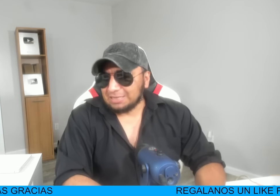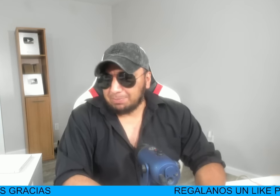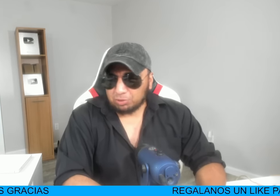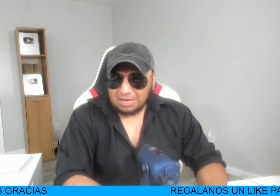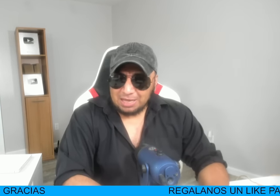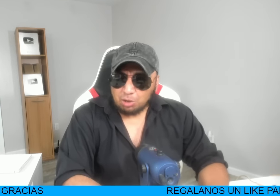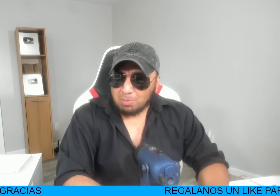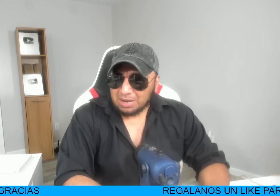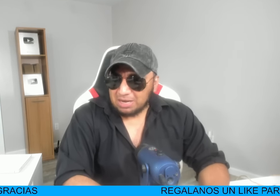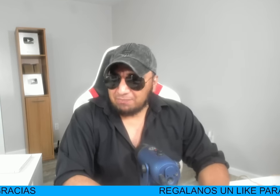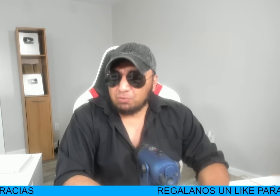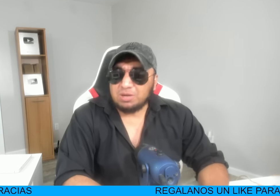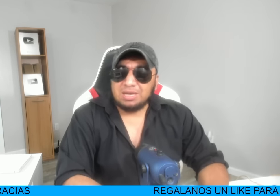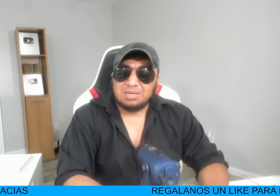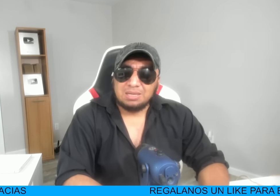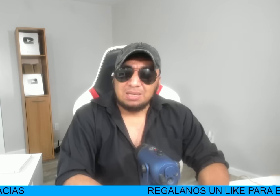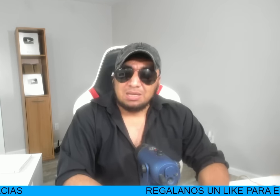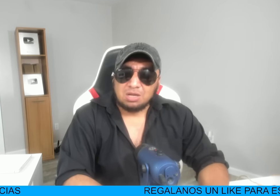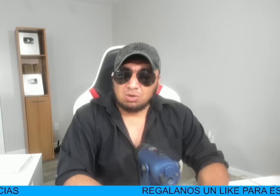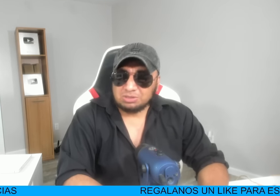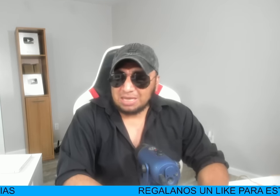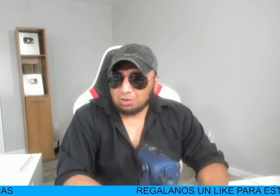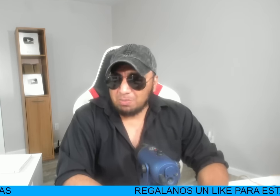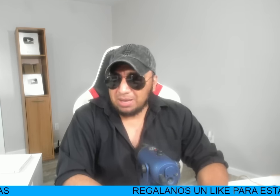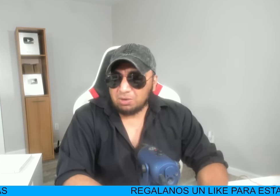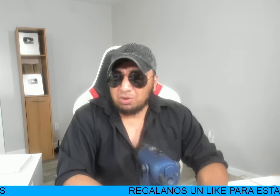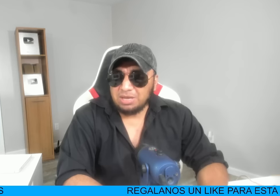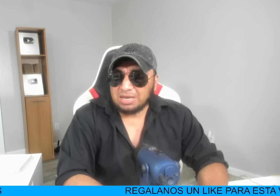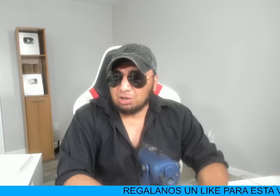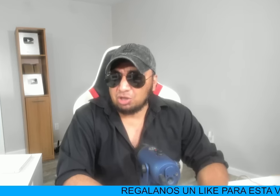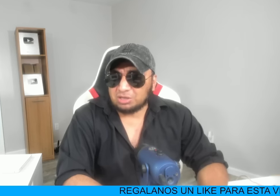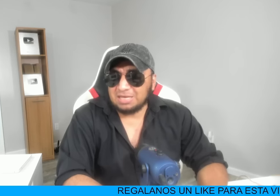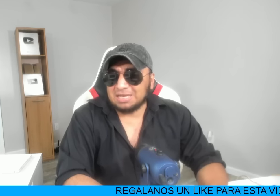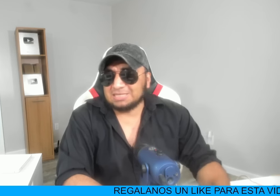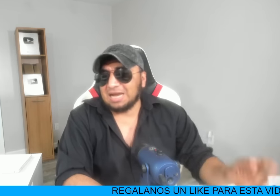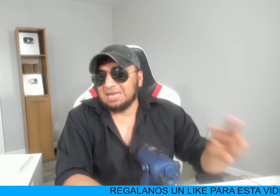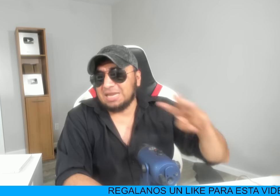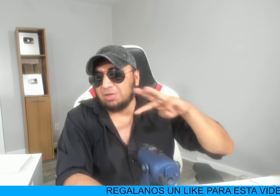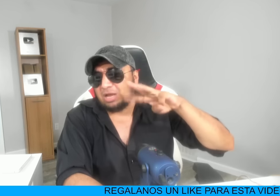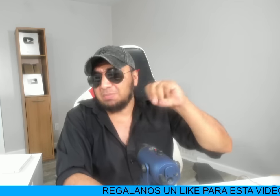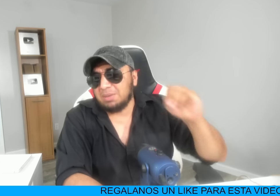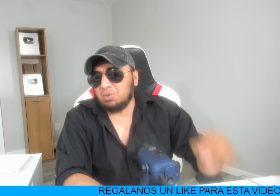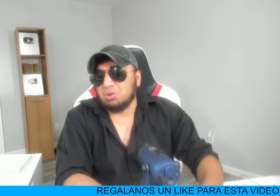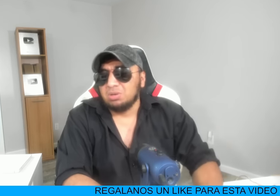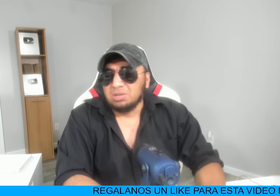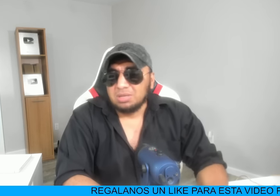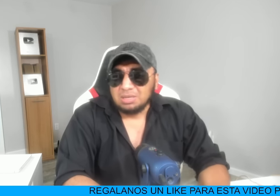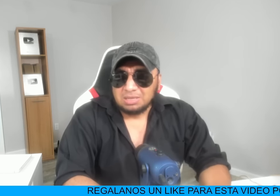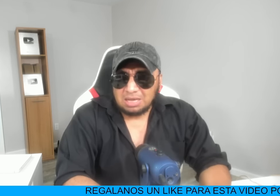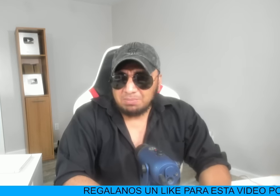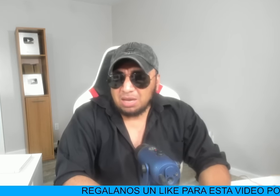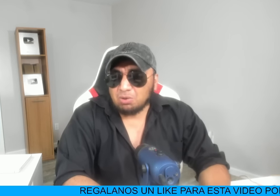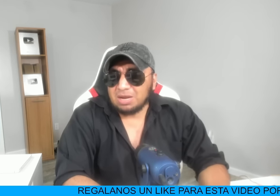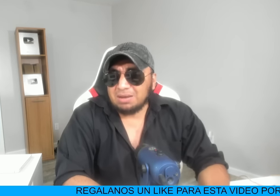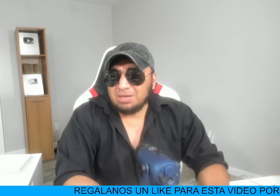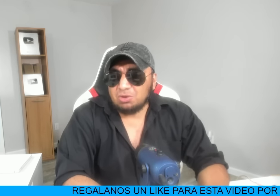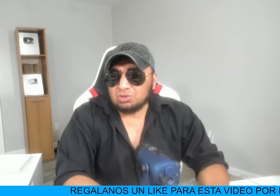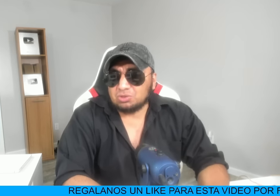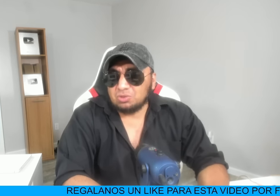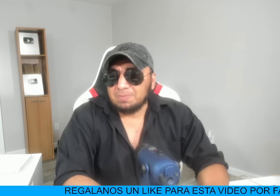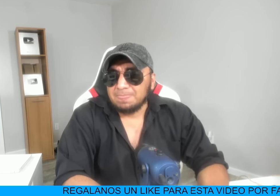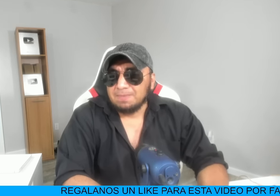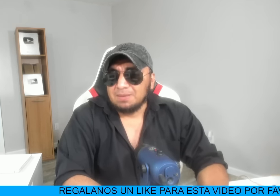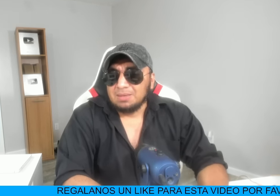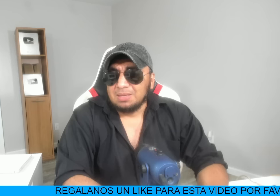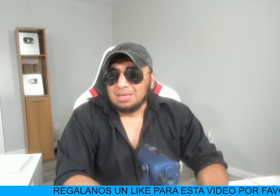Todas estas diputadas como Marlene Funes, Rosa Romero y Claudio Ortiz, que se han alineado en el mismo, también con Ana